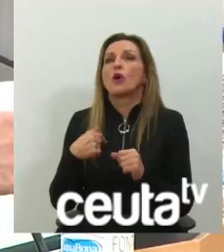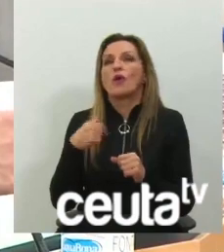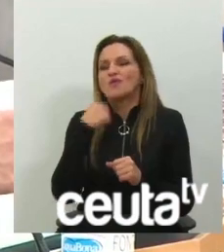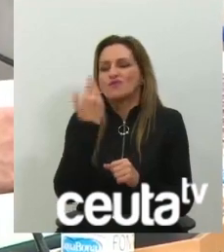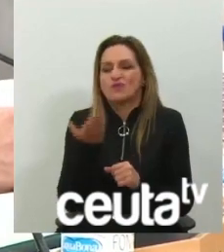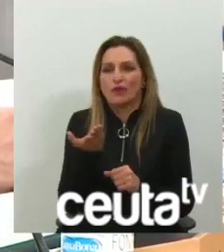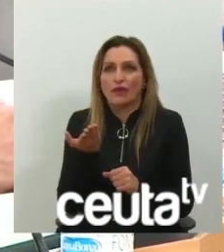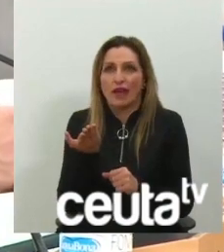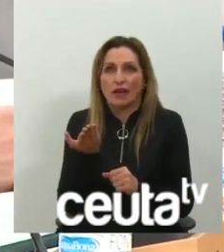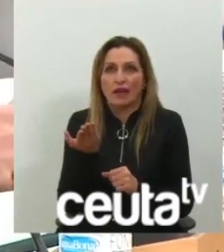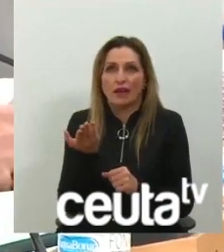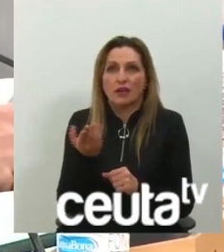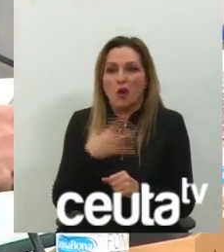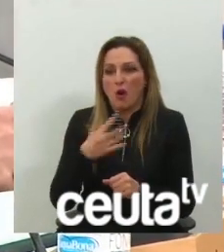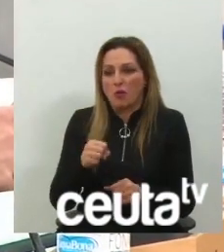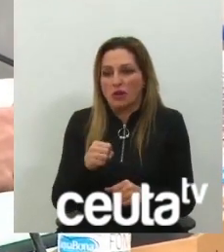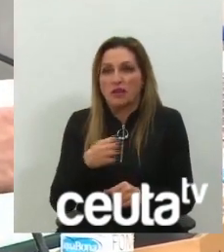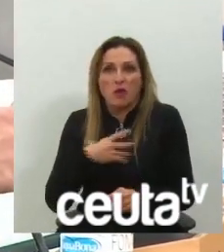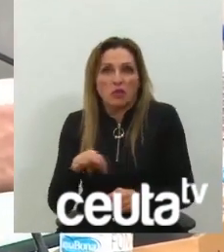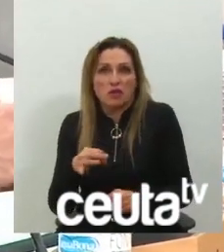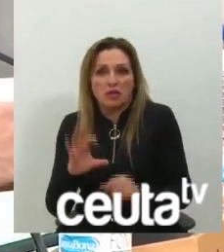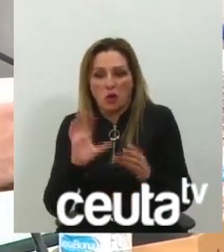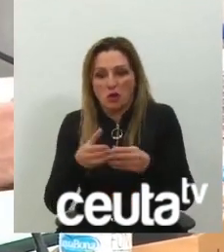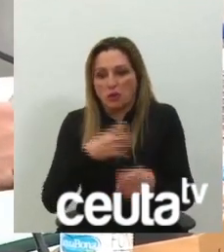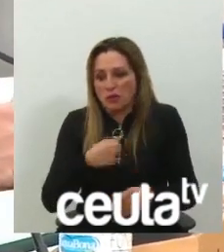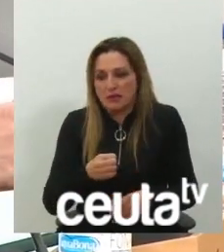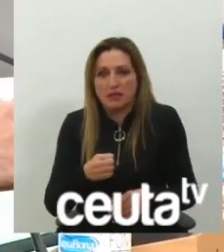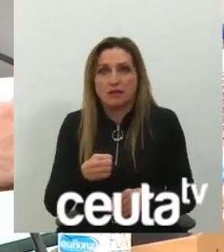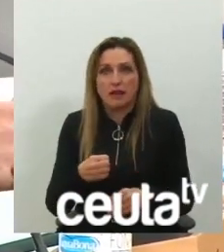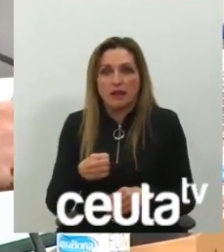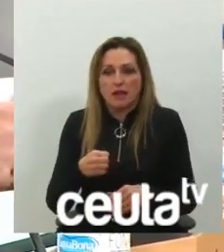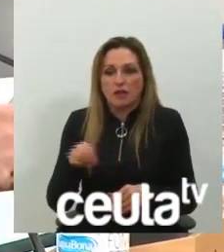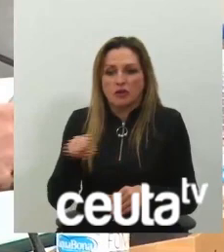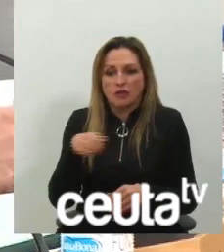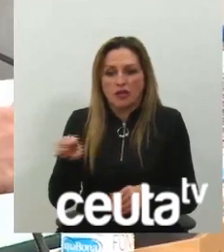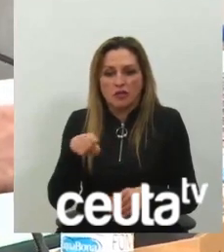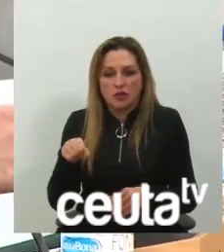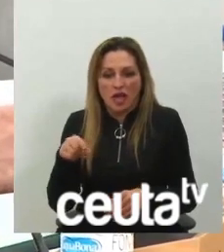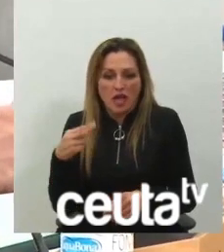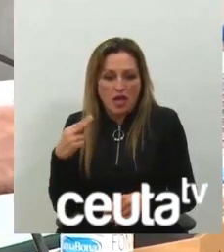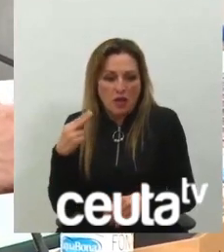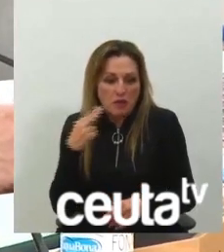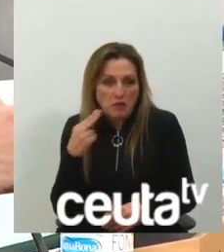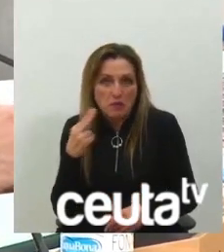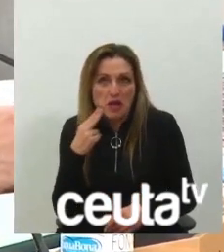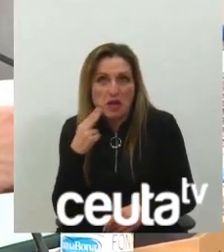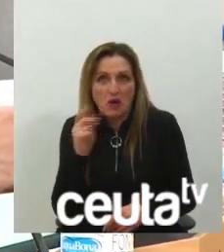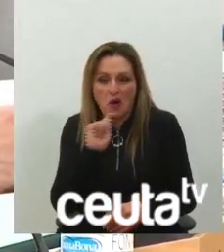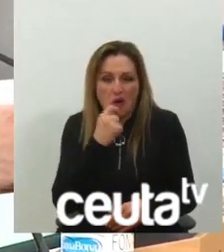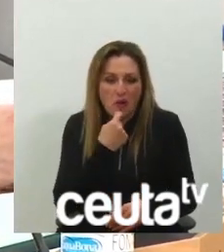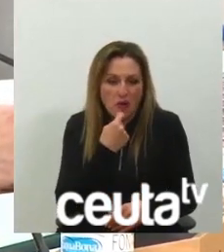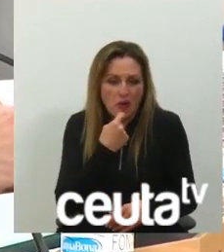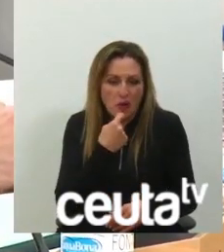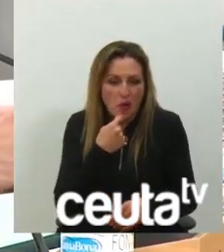propuestas podem y está realmente lo de ustedes que tienen tanto tanto miedo pues o tanto odio o tanto rencor o como quieran